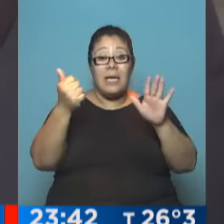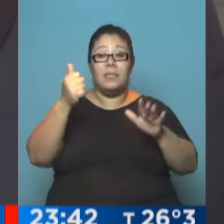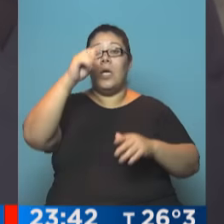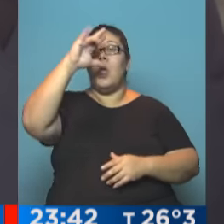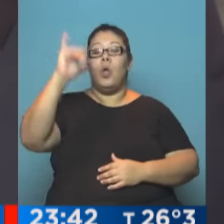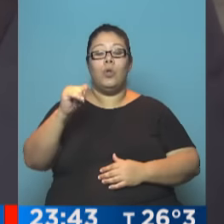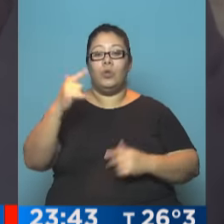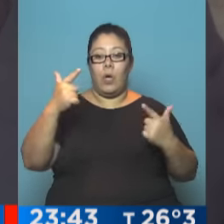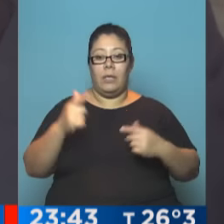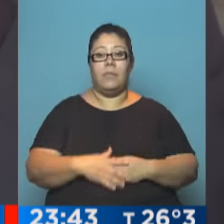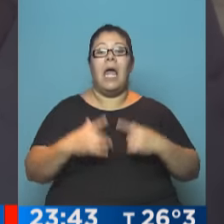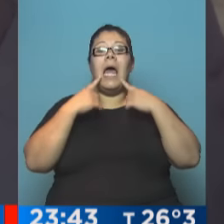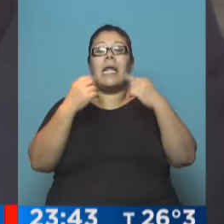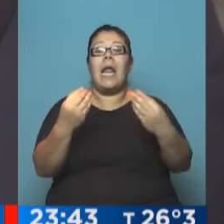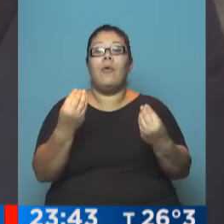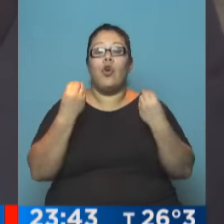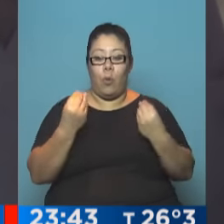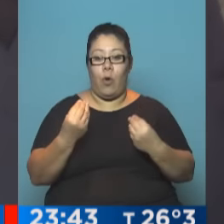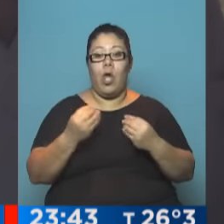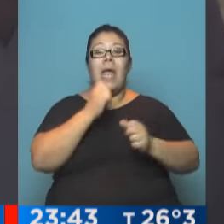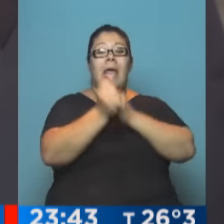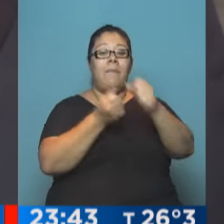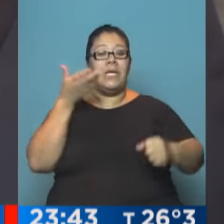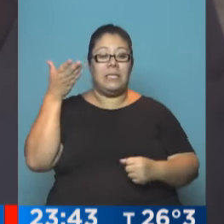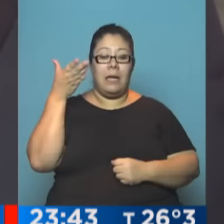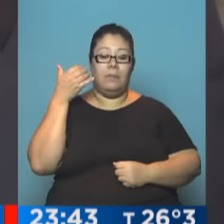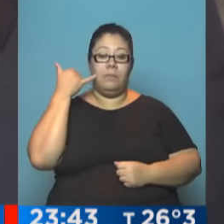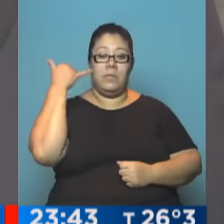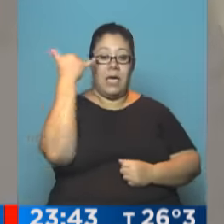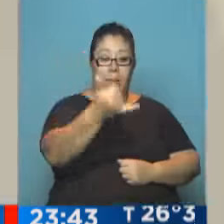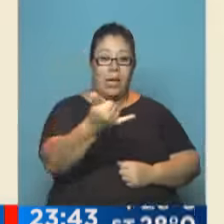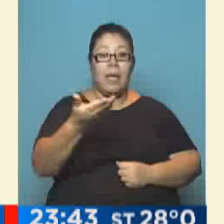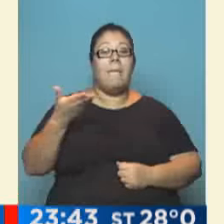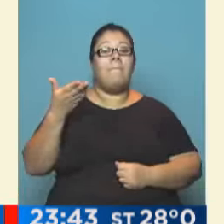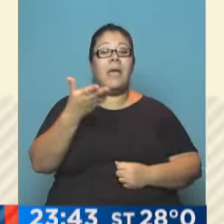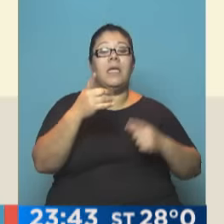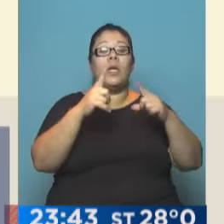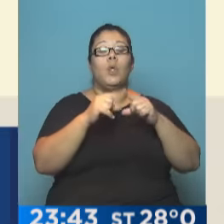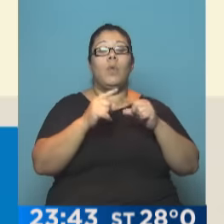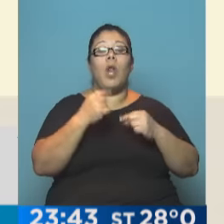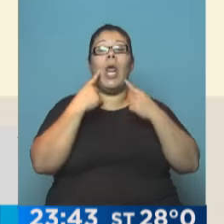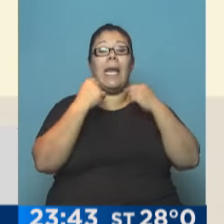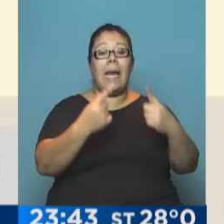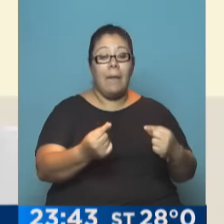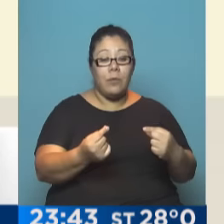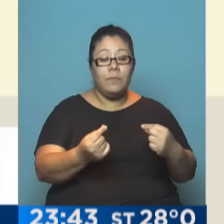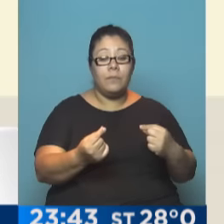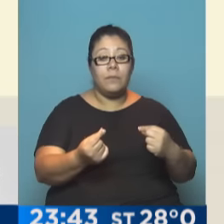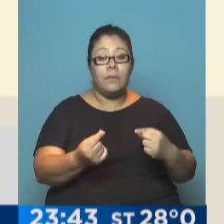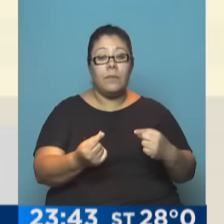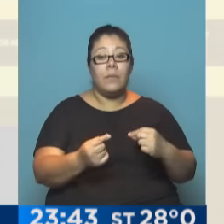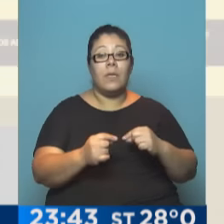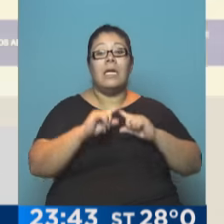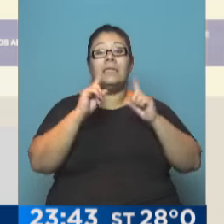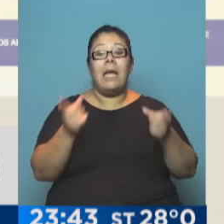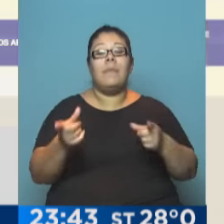¿Cómo tiene que hacer el reclamo? Tiene que llamar a la empresa, pedir el número de reclamo. La otra cuestión es que tenga a mano el número